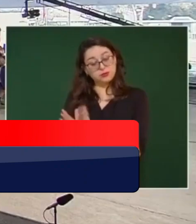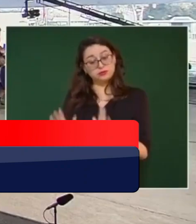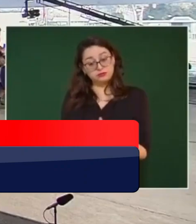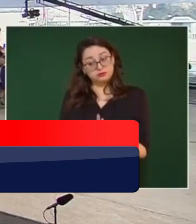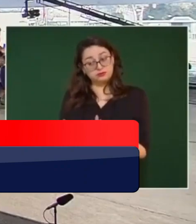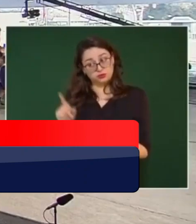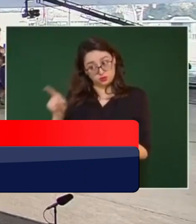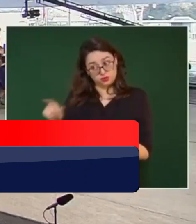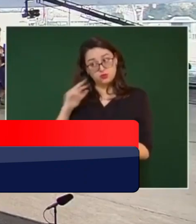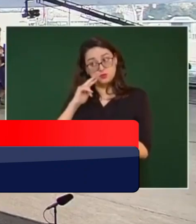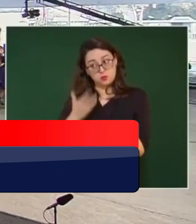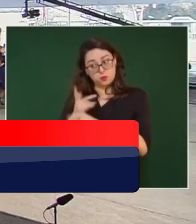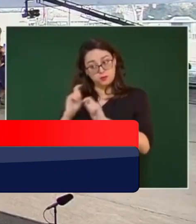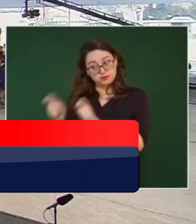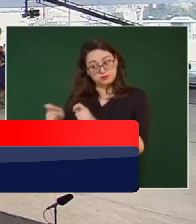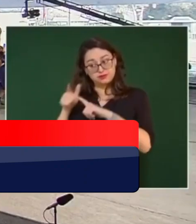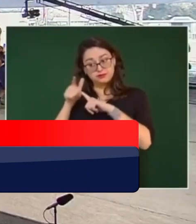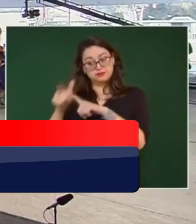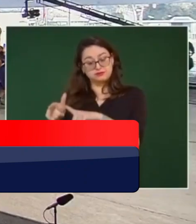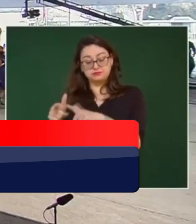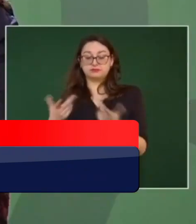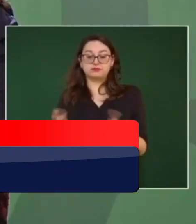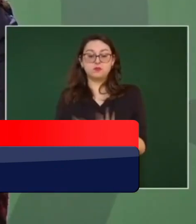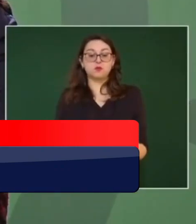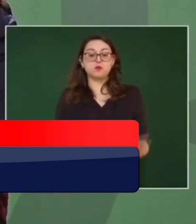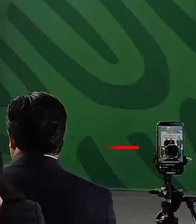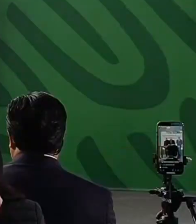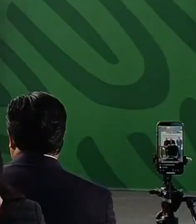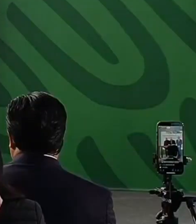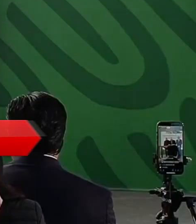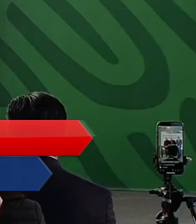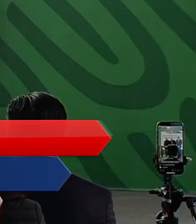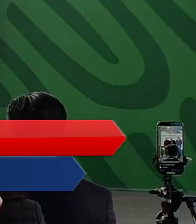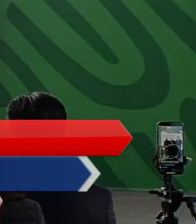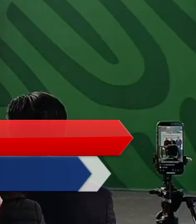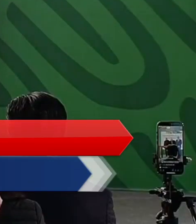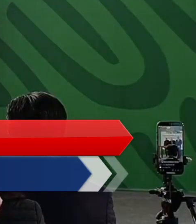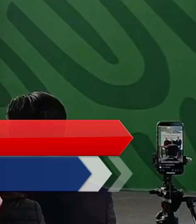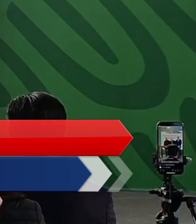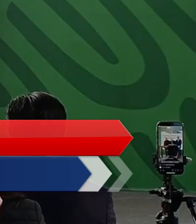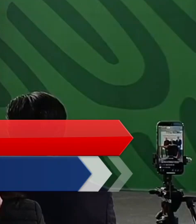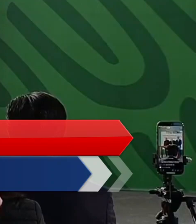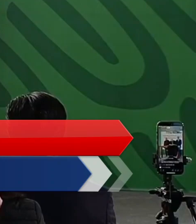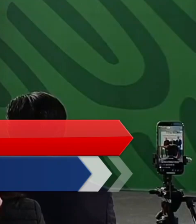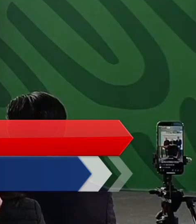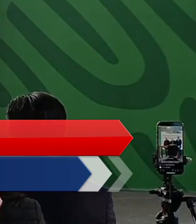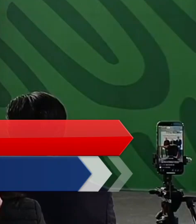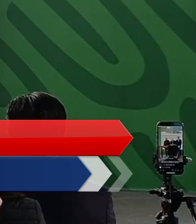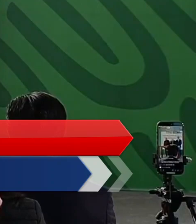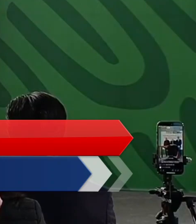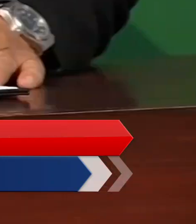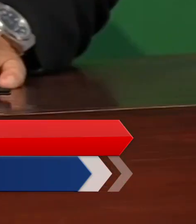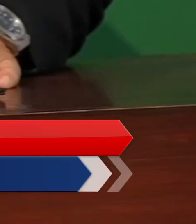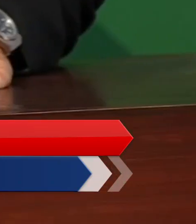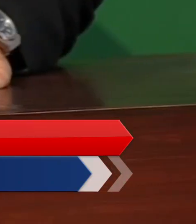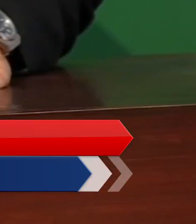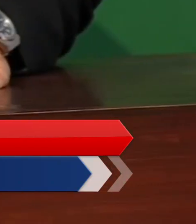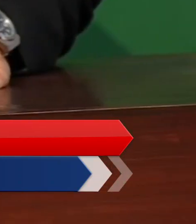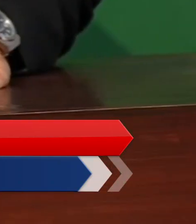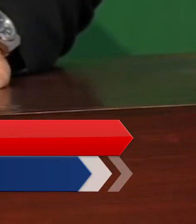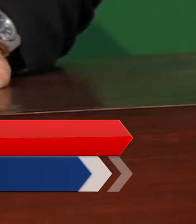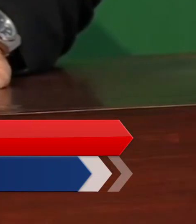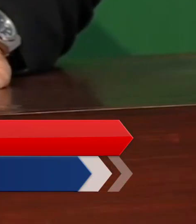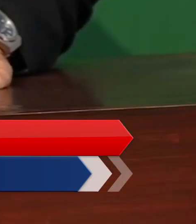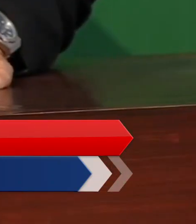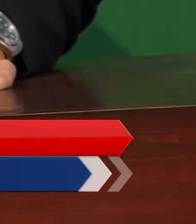mucha utilidad para el pueblo de Querétaro, que lo merece. En este sentido, también el director de la Comisión Nacional del Agua, Germán Arturo Martínez